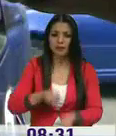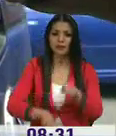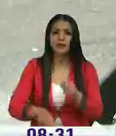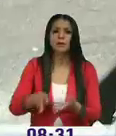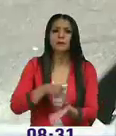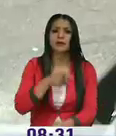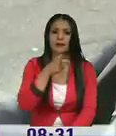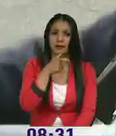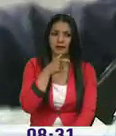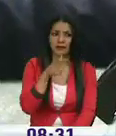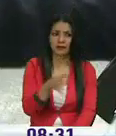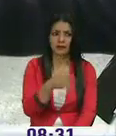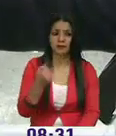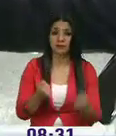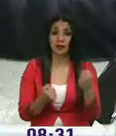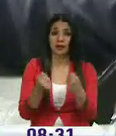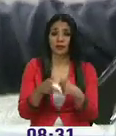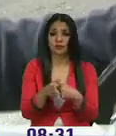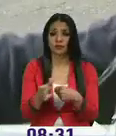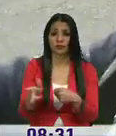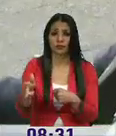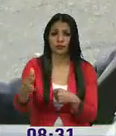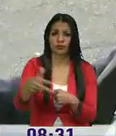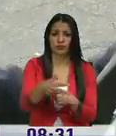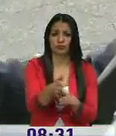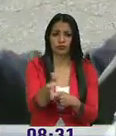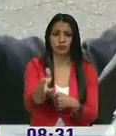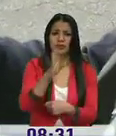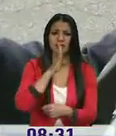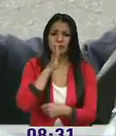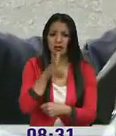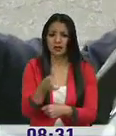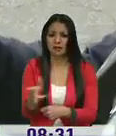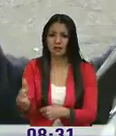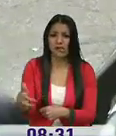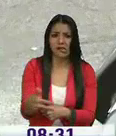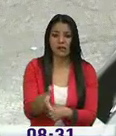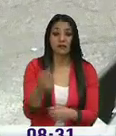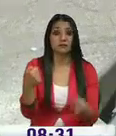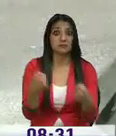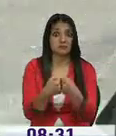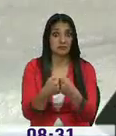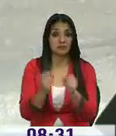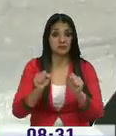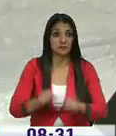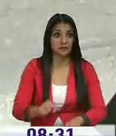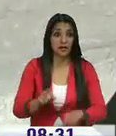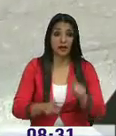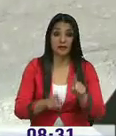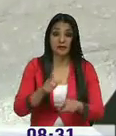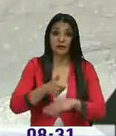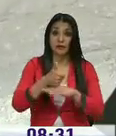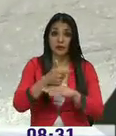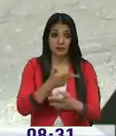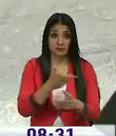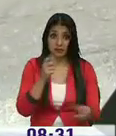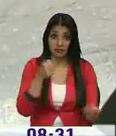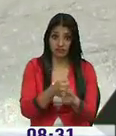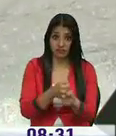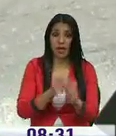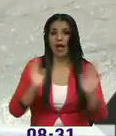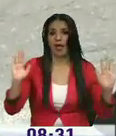a nosotros? El carro todo que hice por allá, y siempre se puede evitar accidentes aquí. A veces las autoridades esperan que pase un accidente